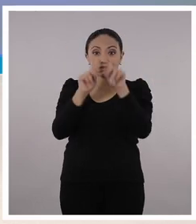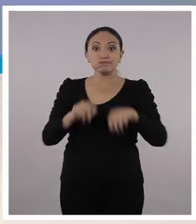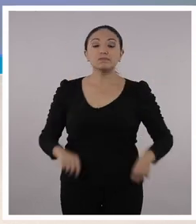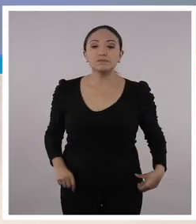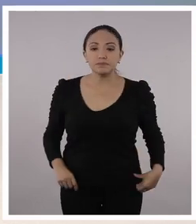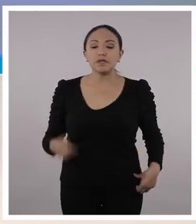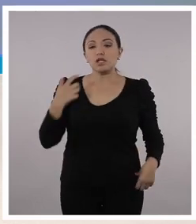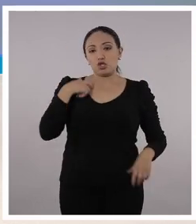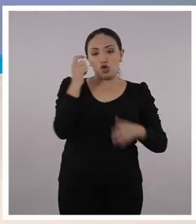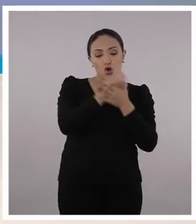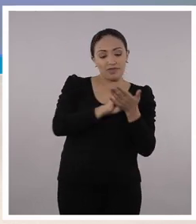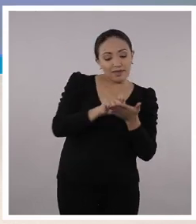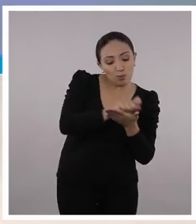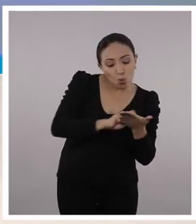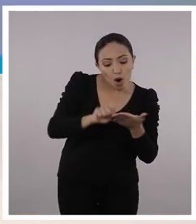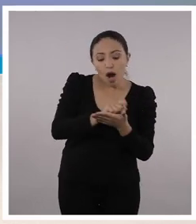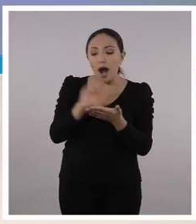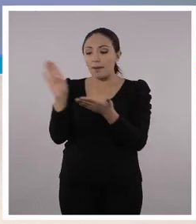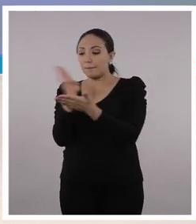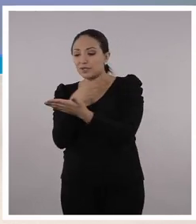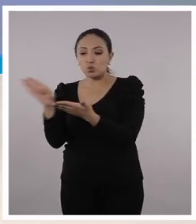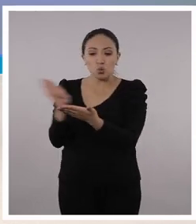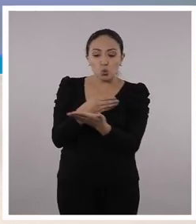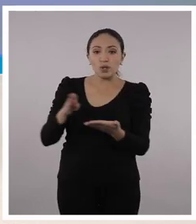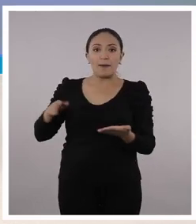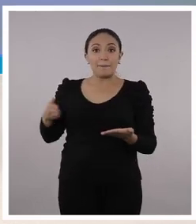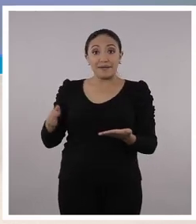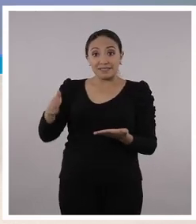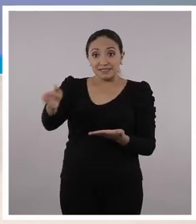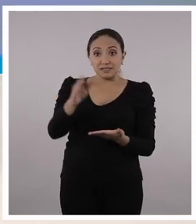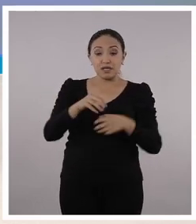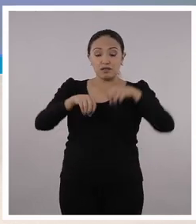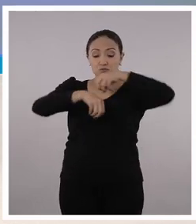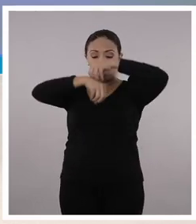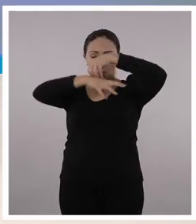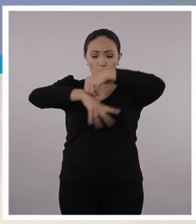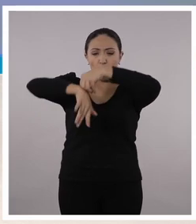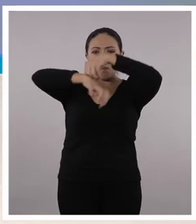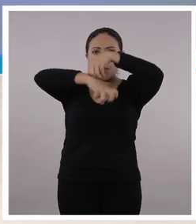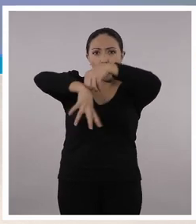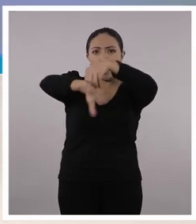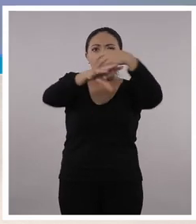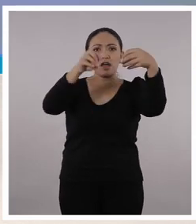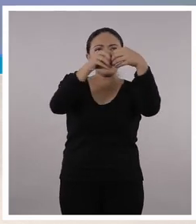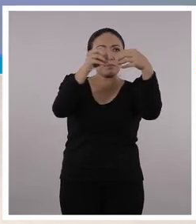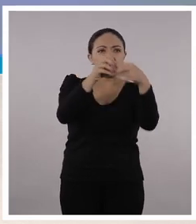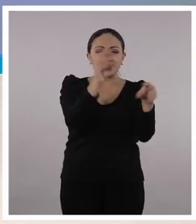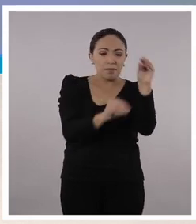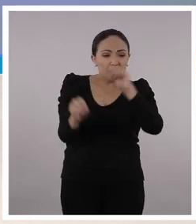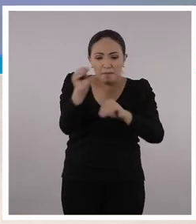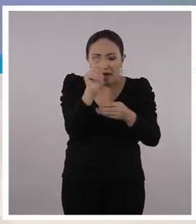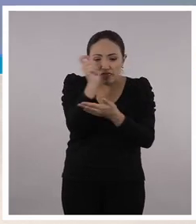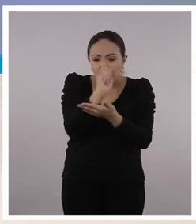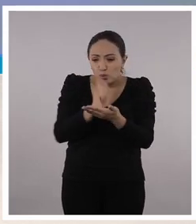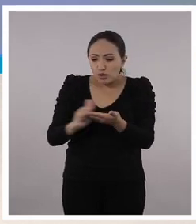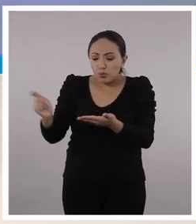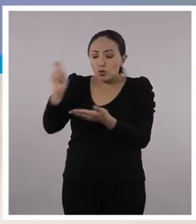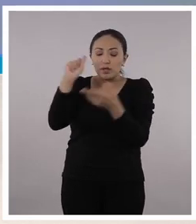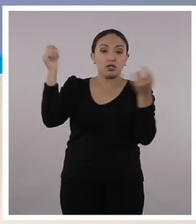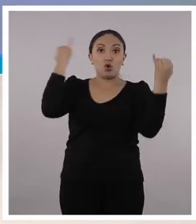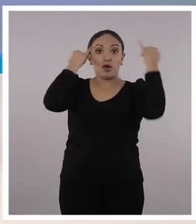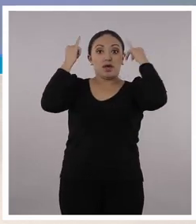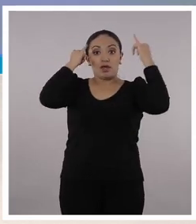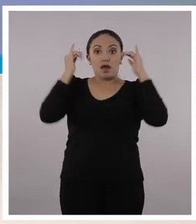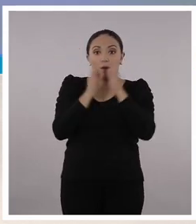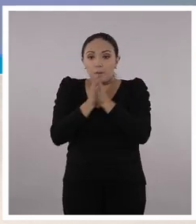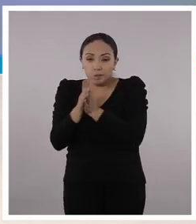saben qué? Me puse a dibujar y a pintar unos peces y pulpos y plantas y corales. Y así, imagino que estoy